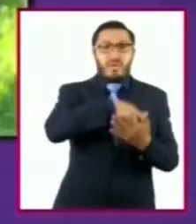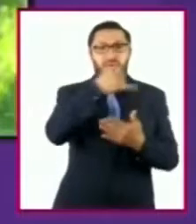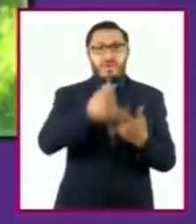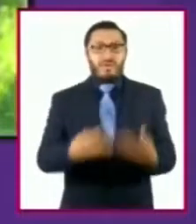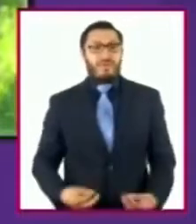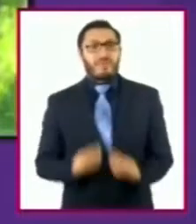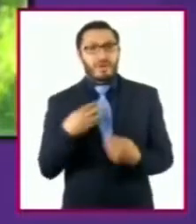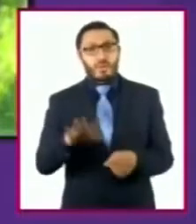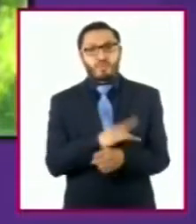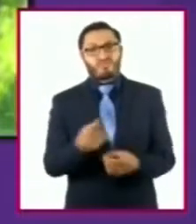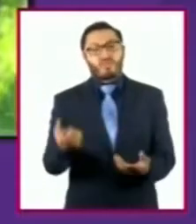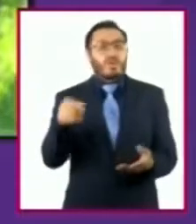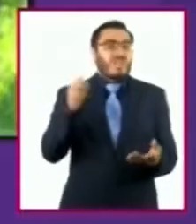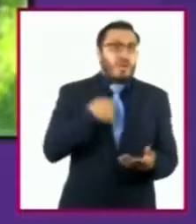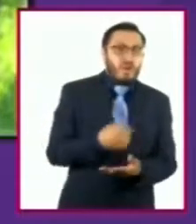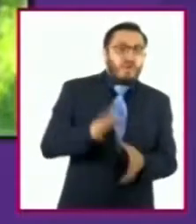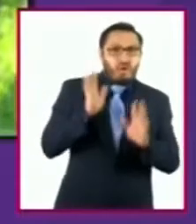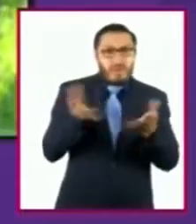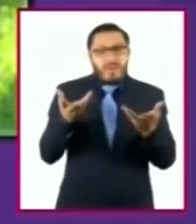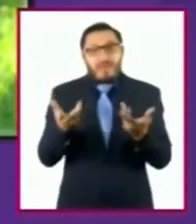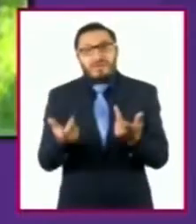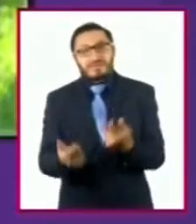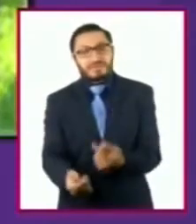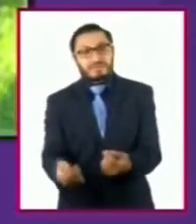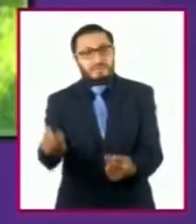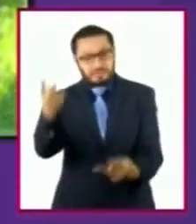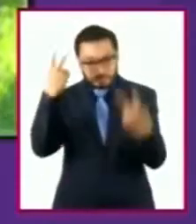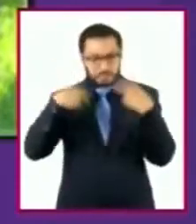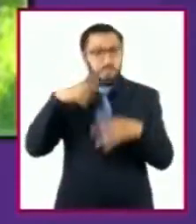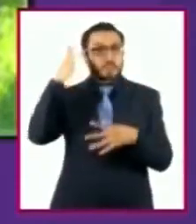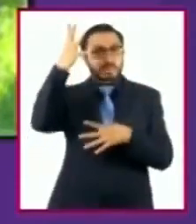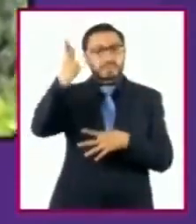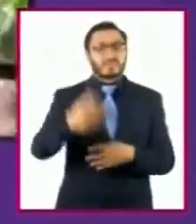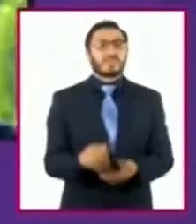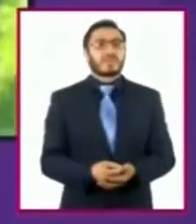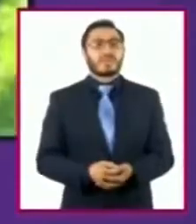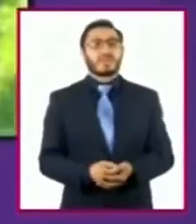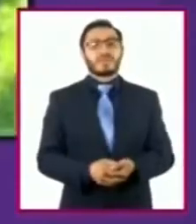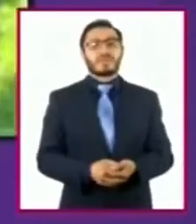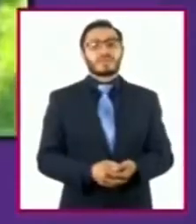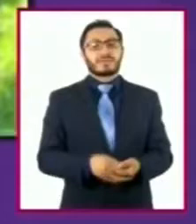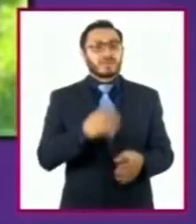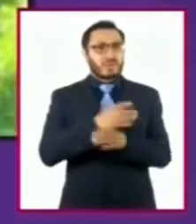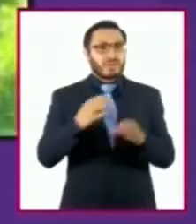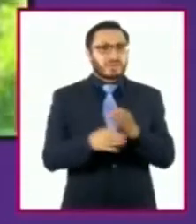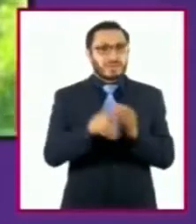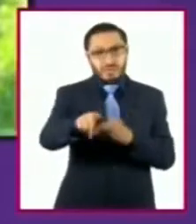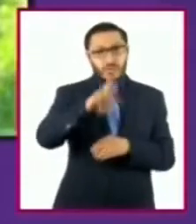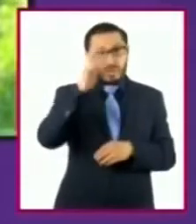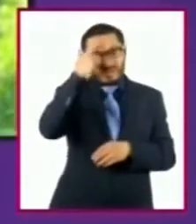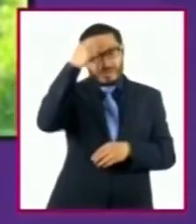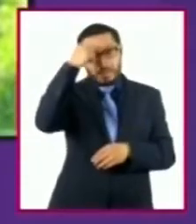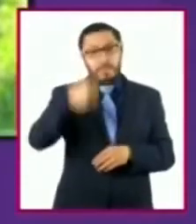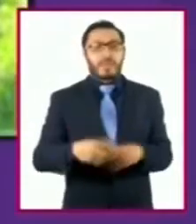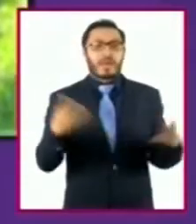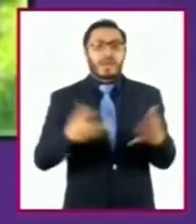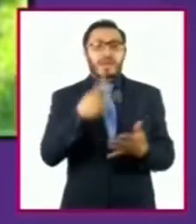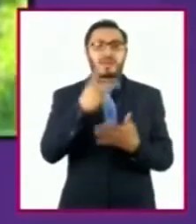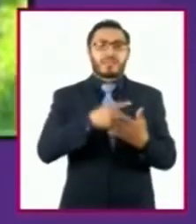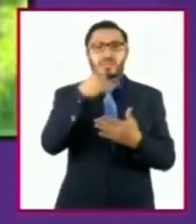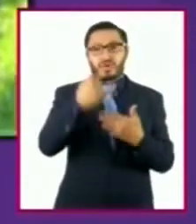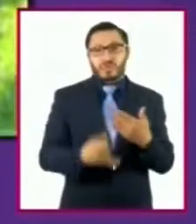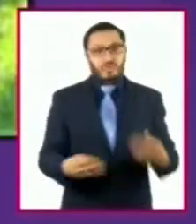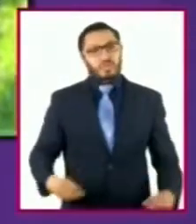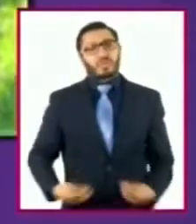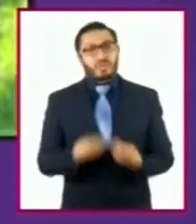porque dices, bueno, yo ya me veo así, entonces esto es lo que tengo que hacer para llegar a ese lugar. Las cosas que debes de tomar en cuenta para elaborar tu proyecto